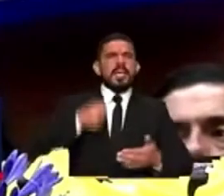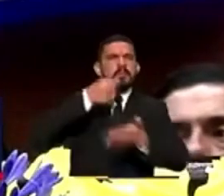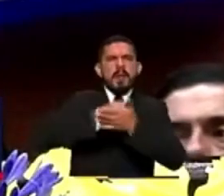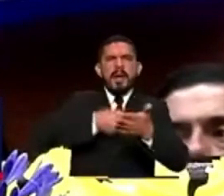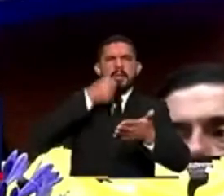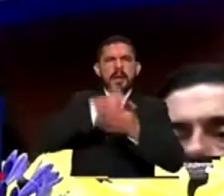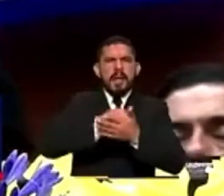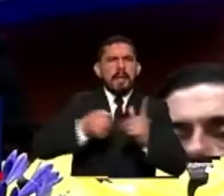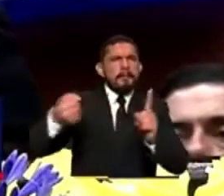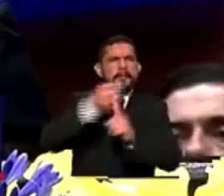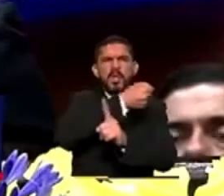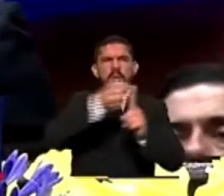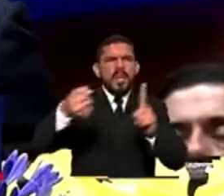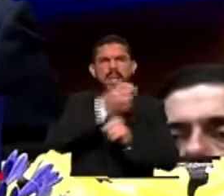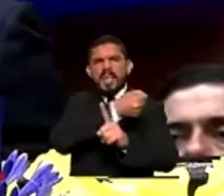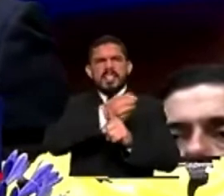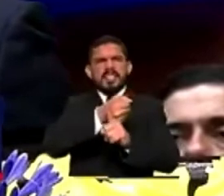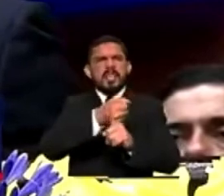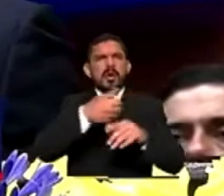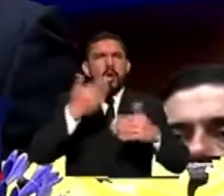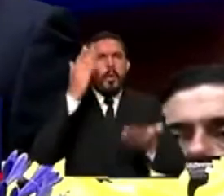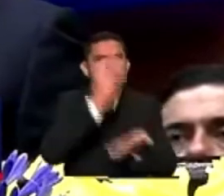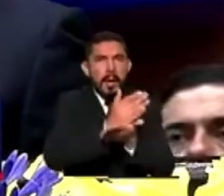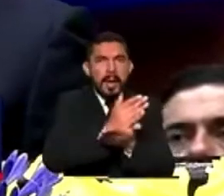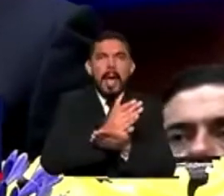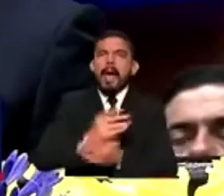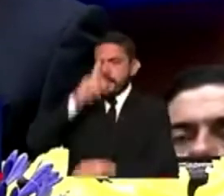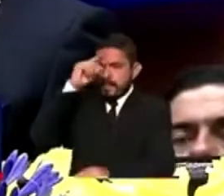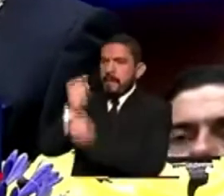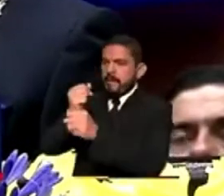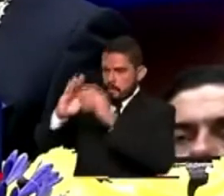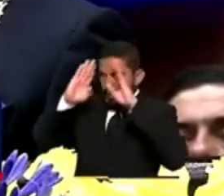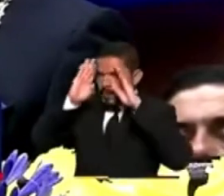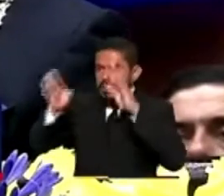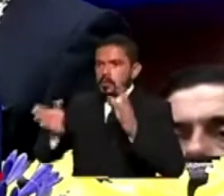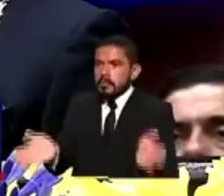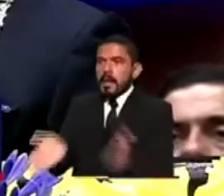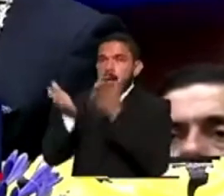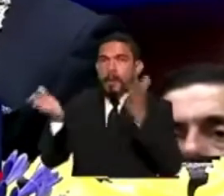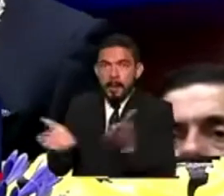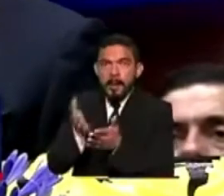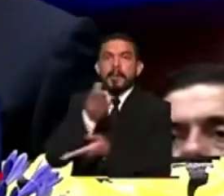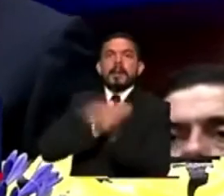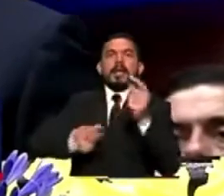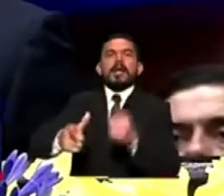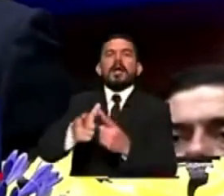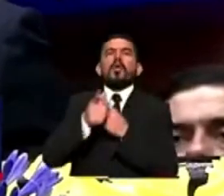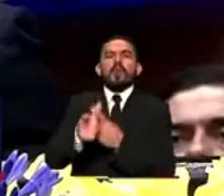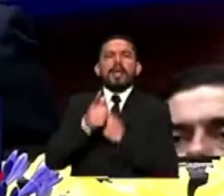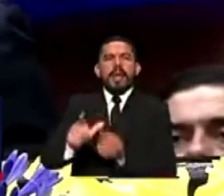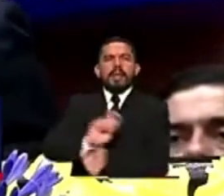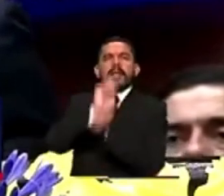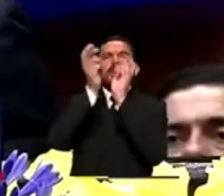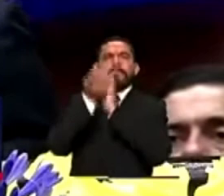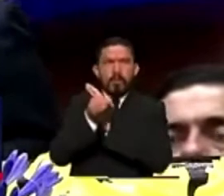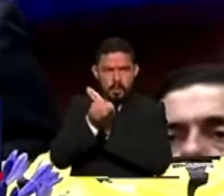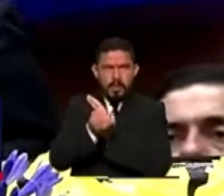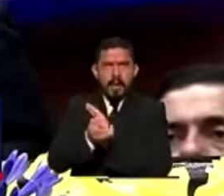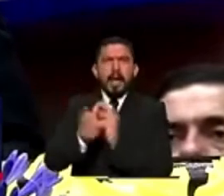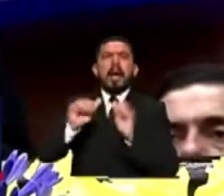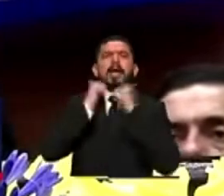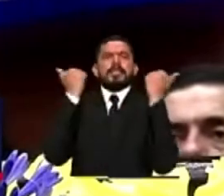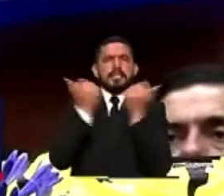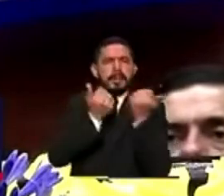violencia hay que atacar la desocupación. El país necesita empleo, y para generarlo enviaremos reformas urgentes a la Asamblea que deben